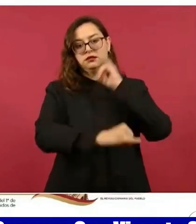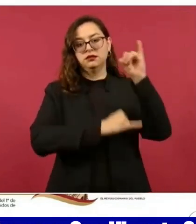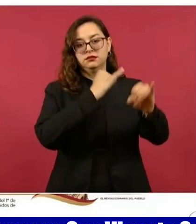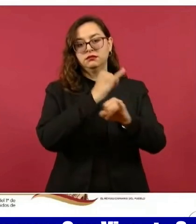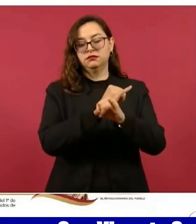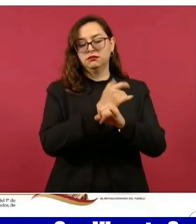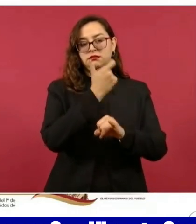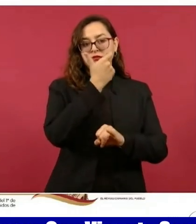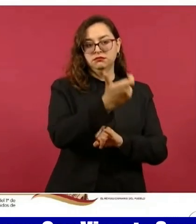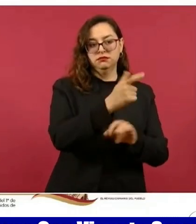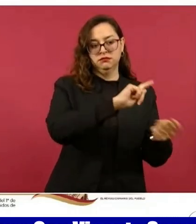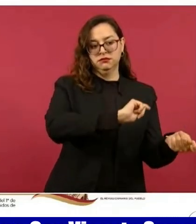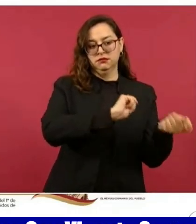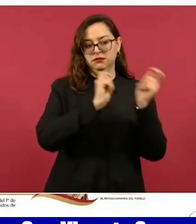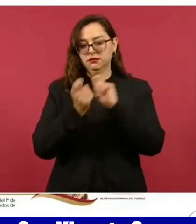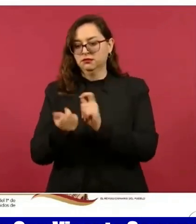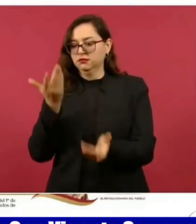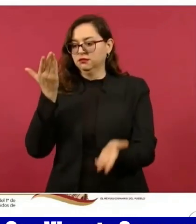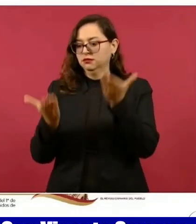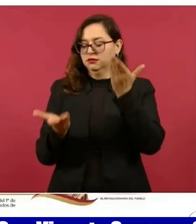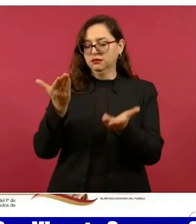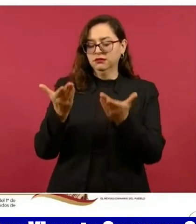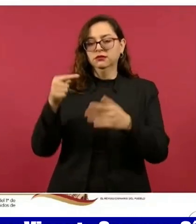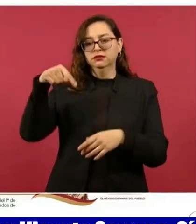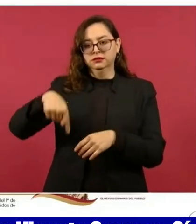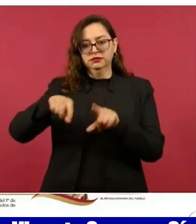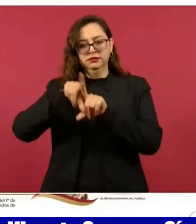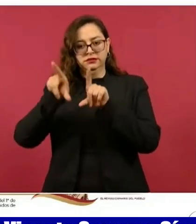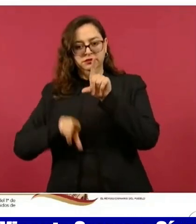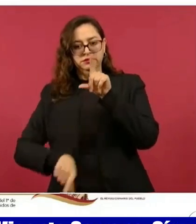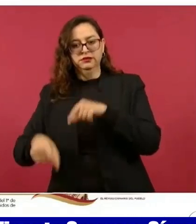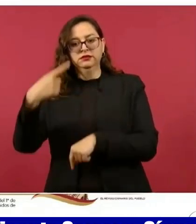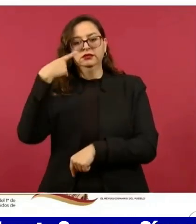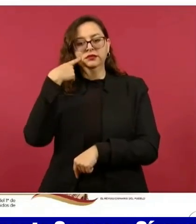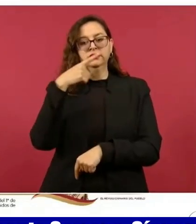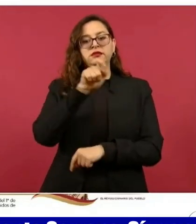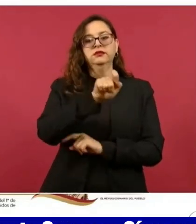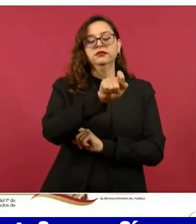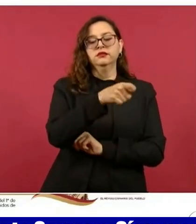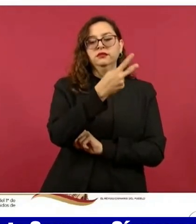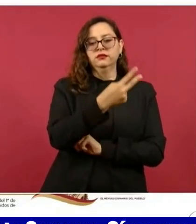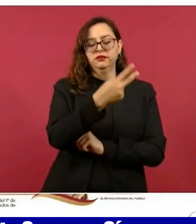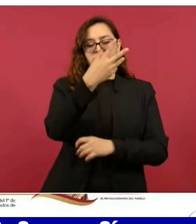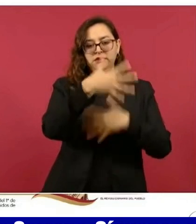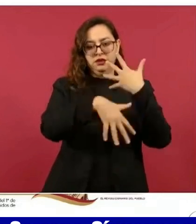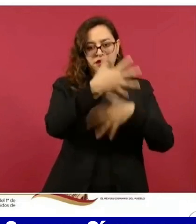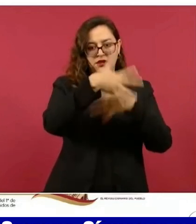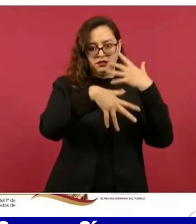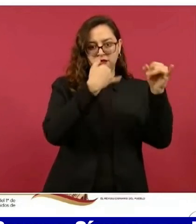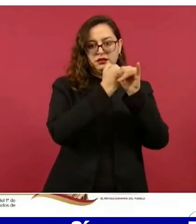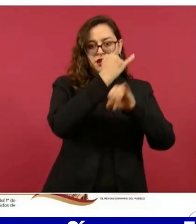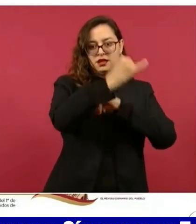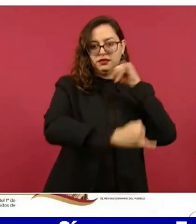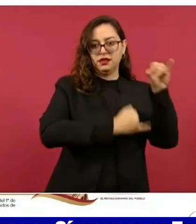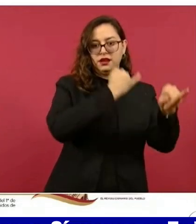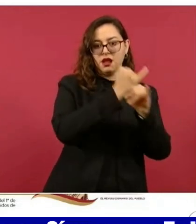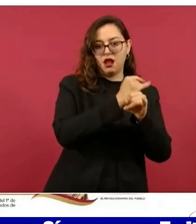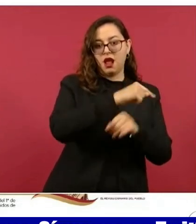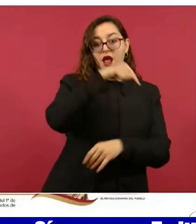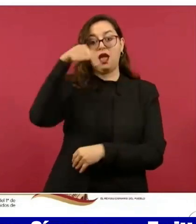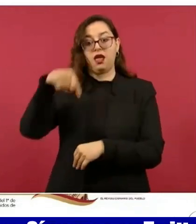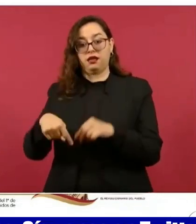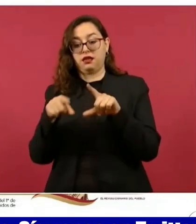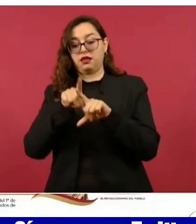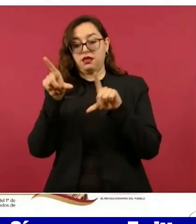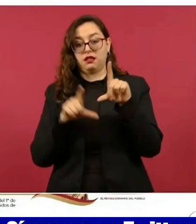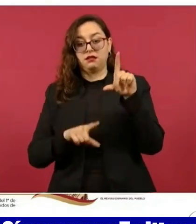convertido a pesos y a kilos fue de 22 pesos con 15 centavos, mientras que el promedio de las 220 regiones